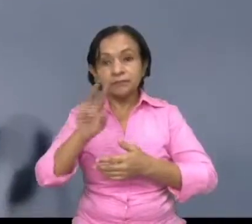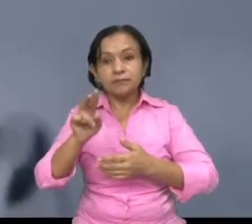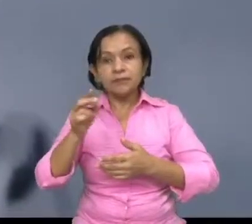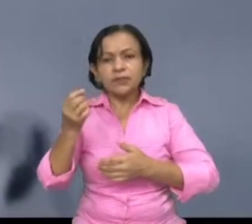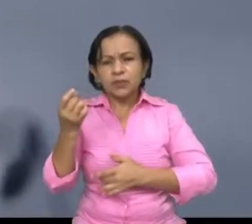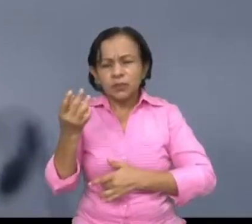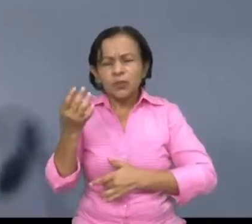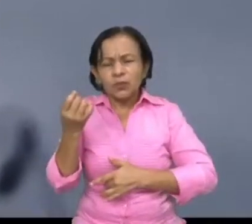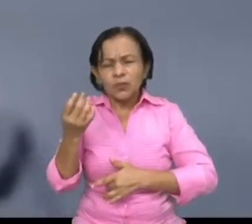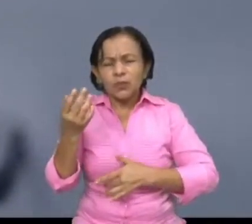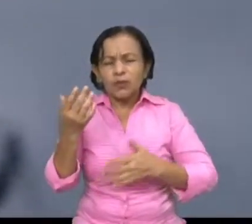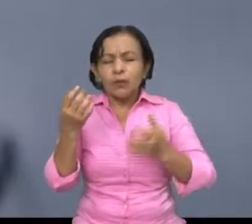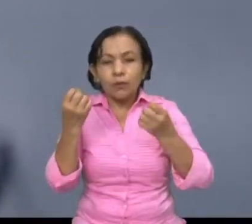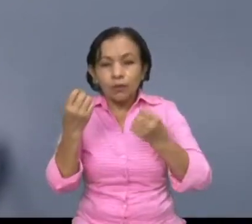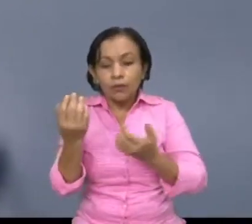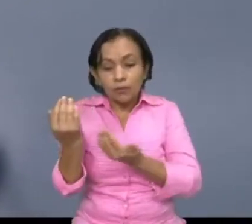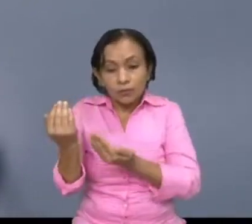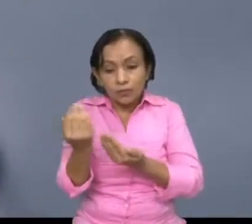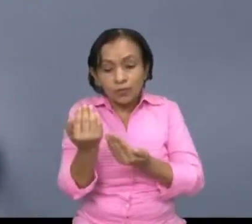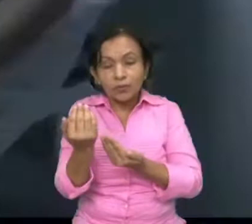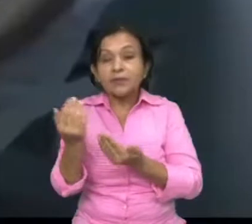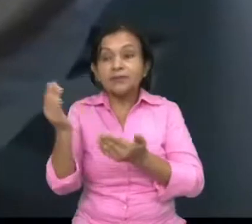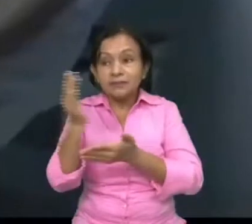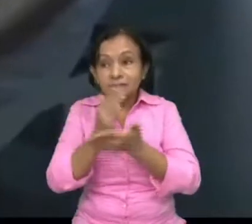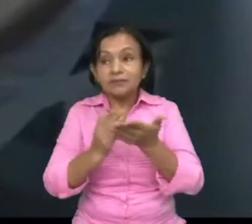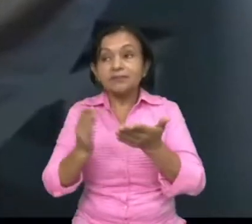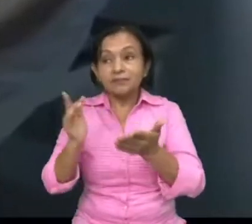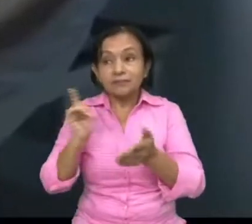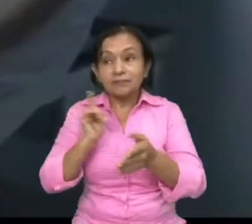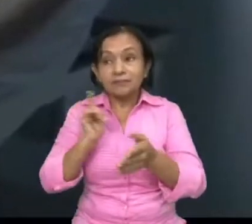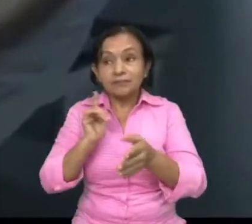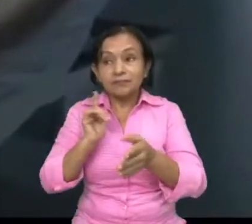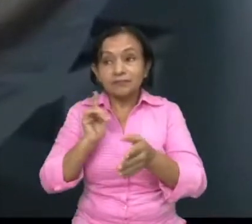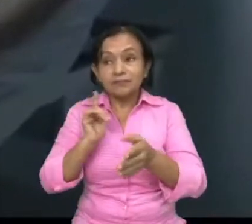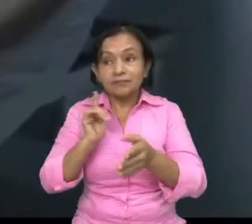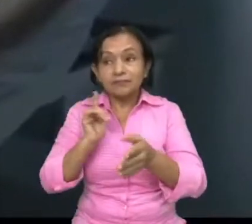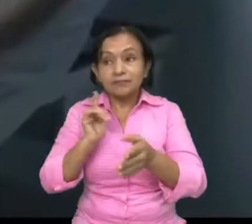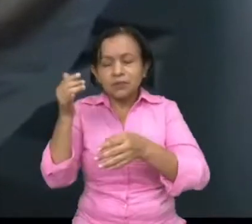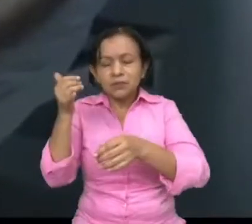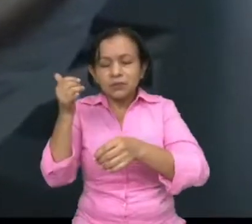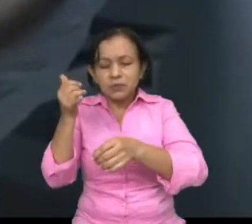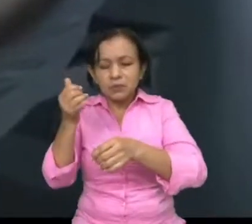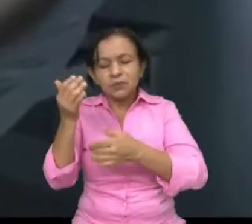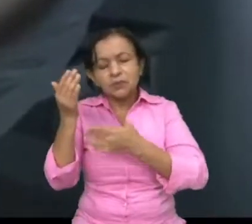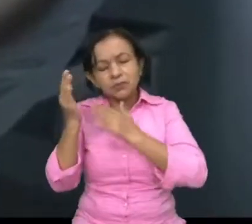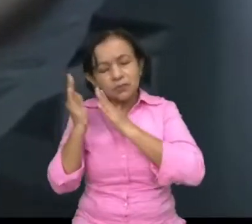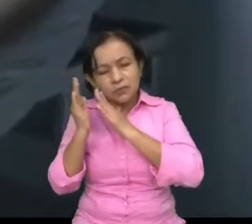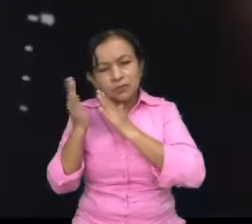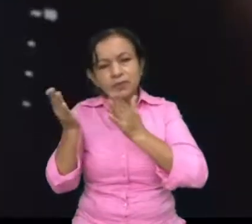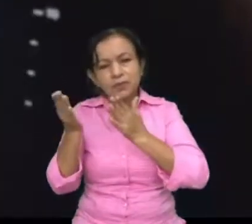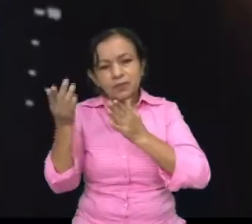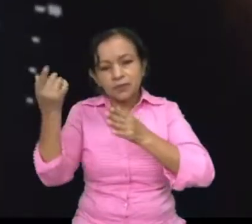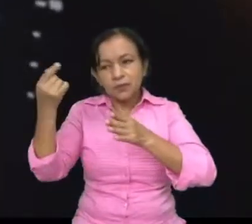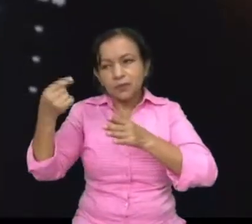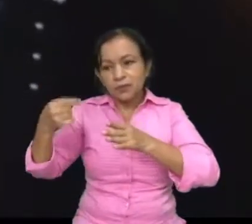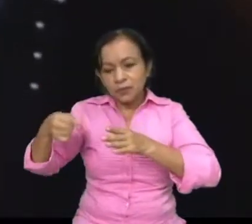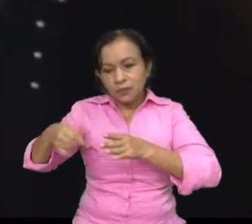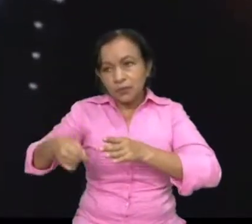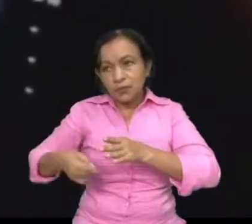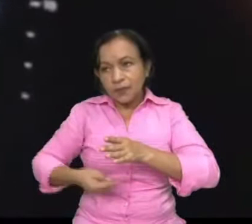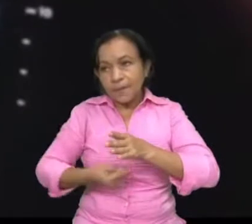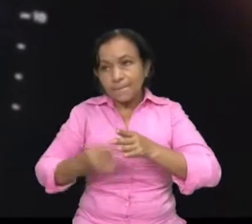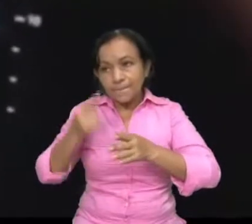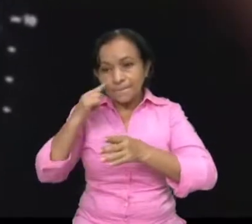que los fetos sufren dolor en alguna etapa del embarazo. Se pone bajo anestesia y posteriormente se introduce la cámara con el